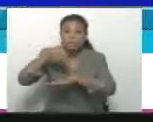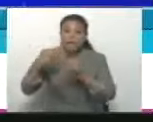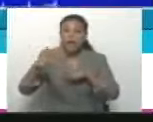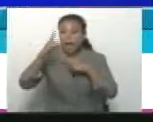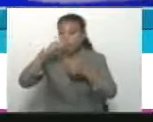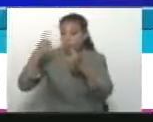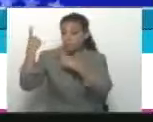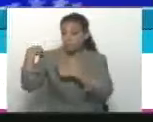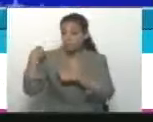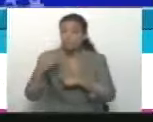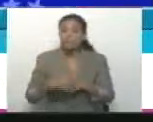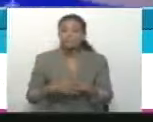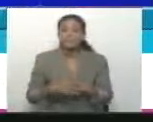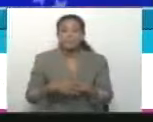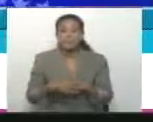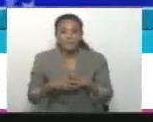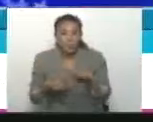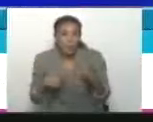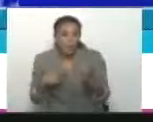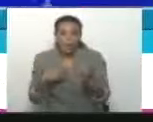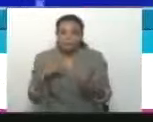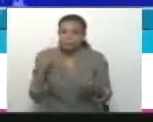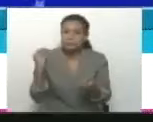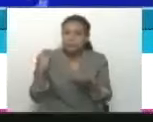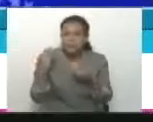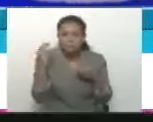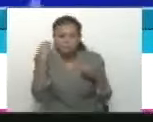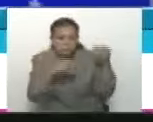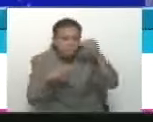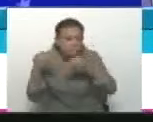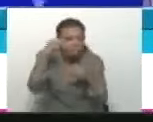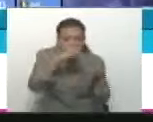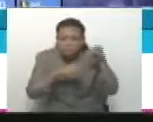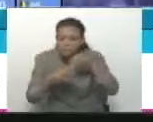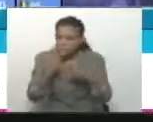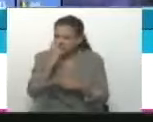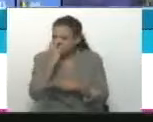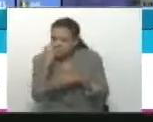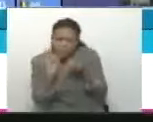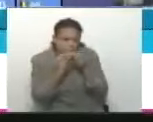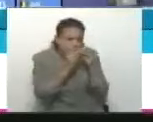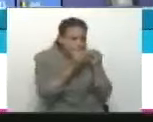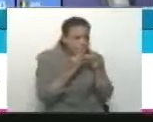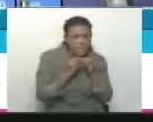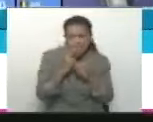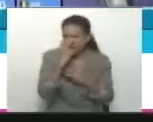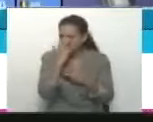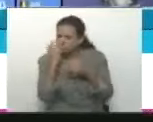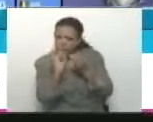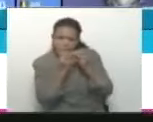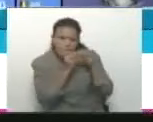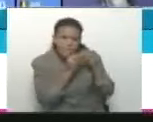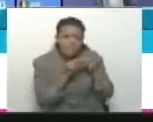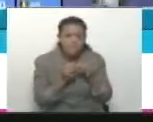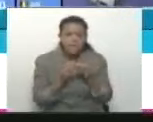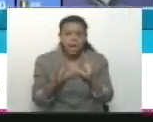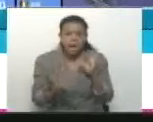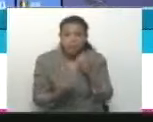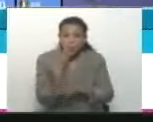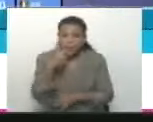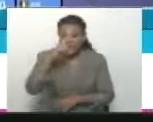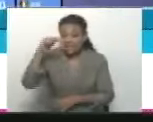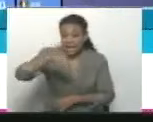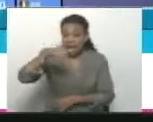Desde allí eh No he parado siempre la robótica ha estado ahí para mí eh Y bueno este